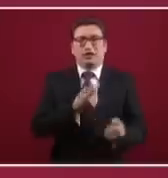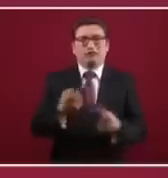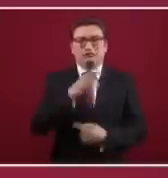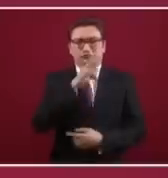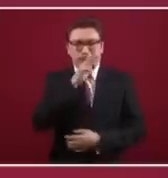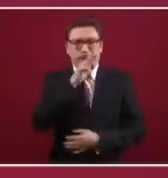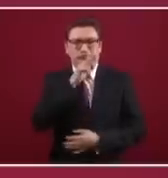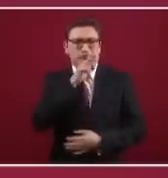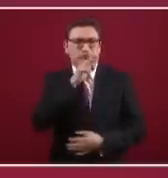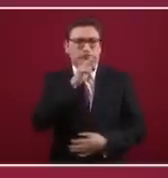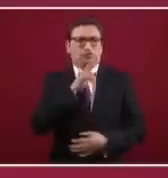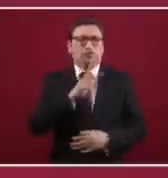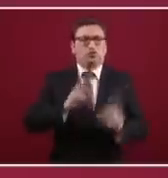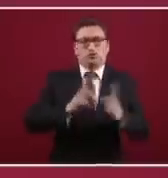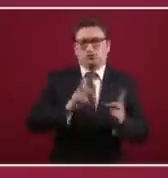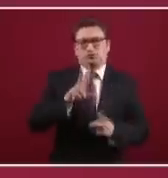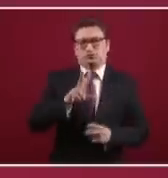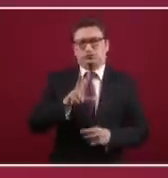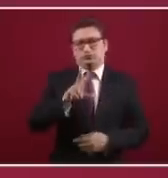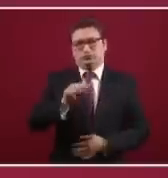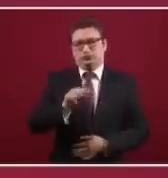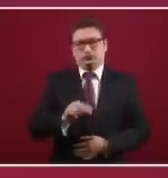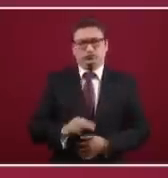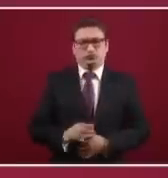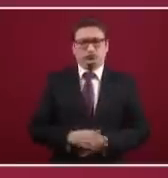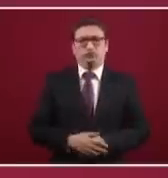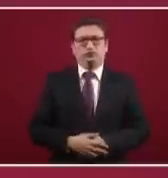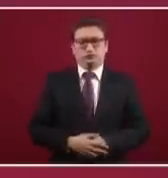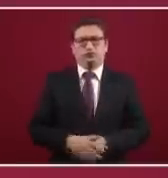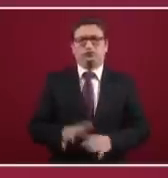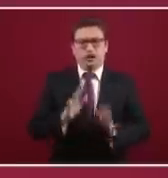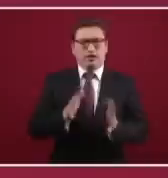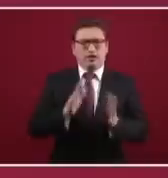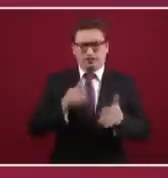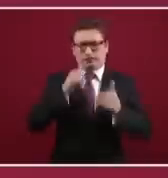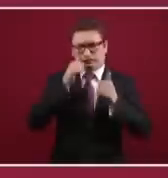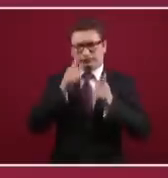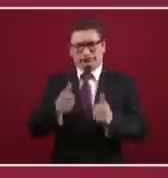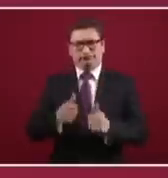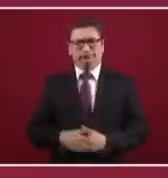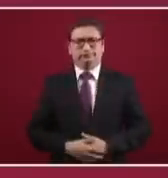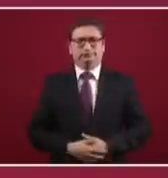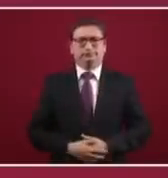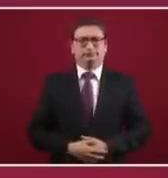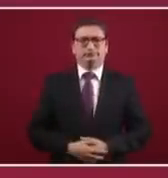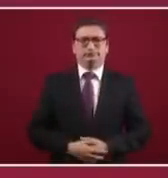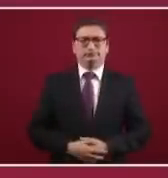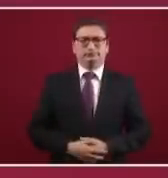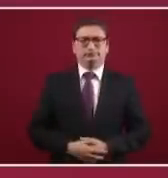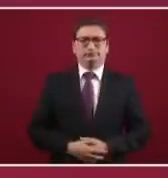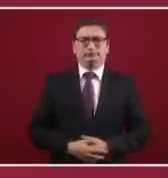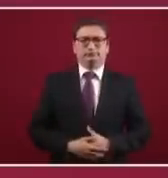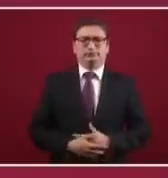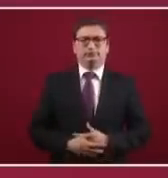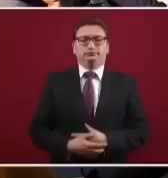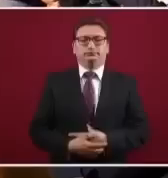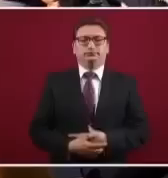preocupación y dudas, pero no, ya se está atendiendo este asunto. Muchas